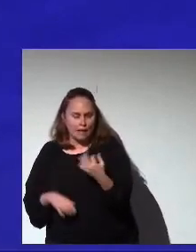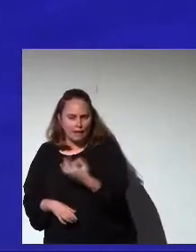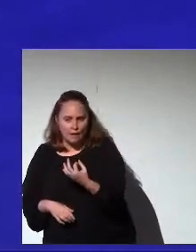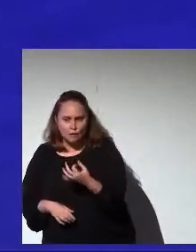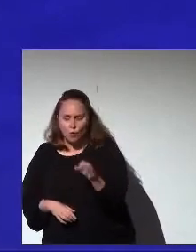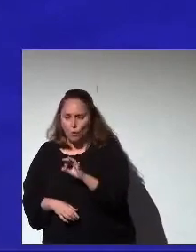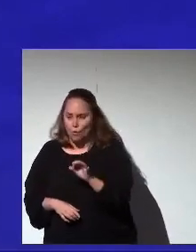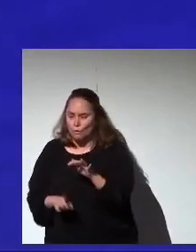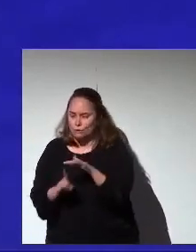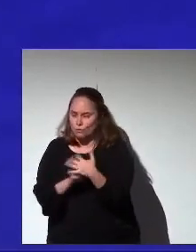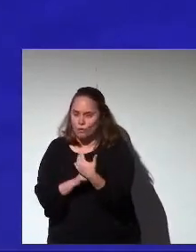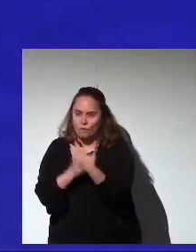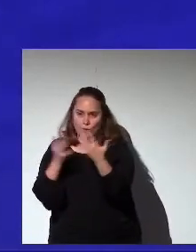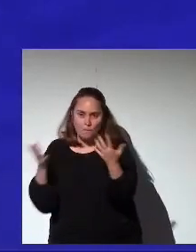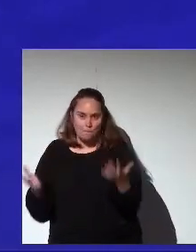la situación